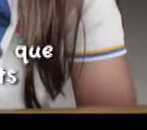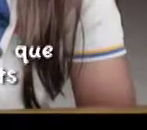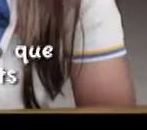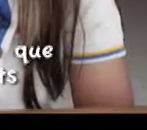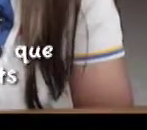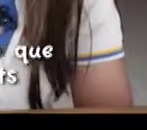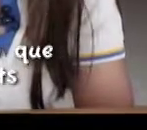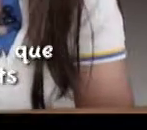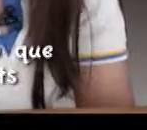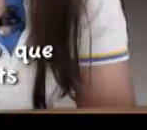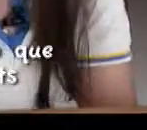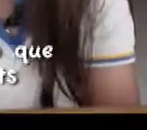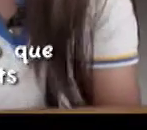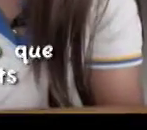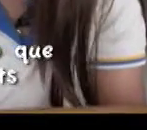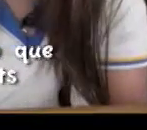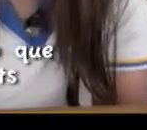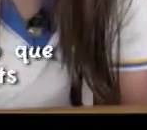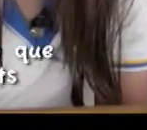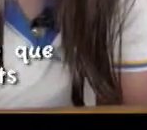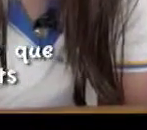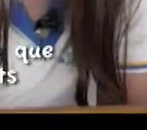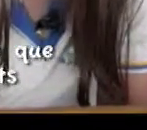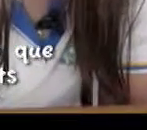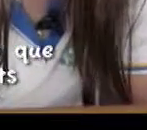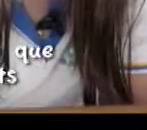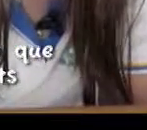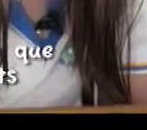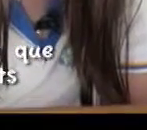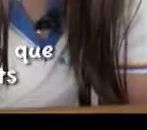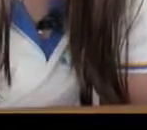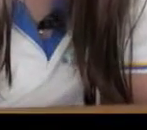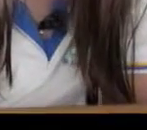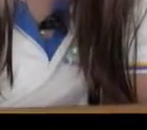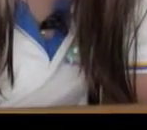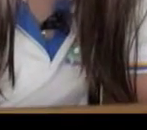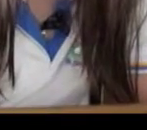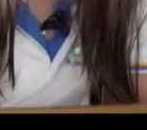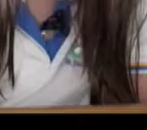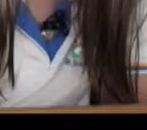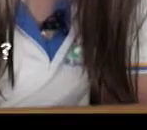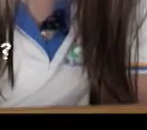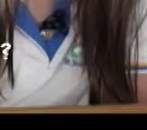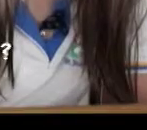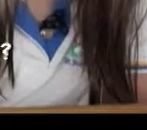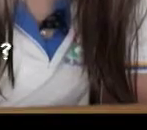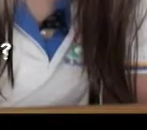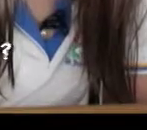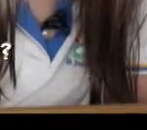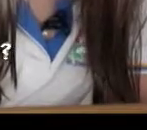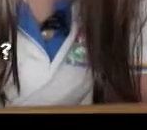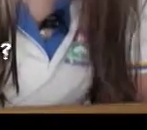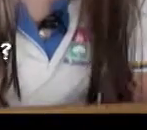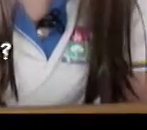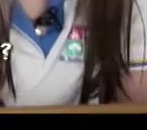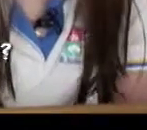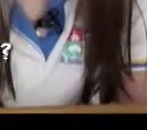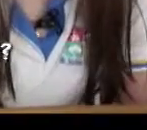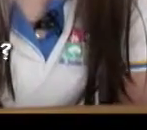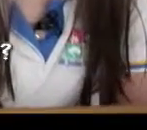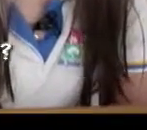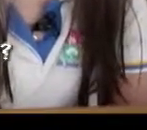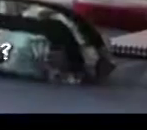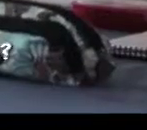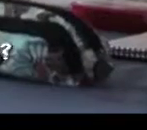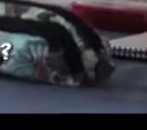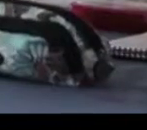Ahora, él fue el primero que agarraron el grupo de Projects, ¿usted vio? Yo, José, ¿con quién vas a estar? Ya tenía un